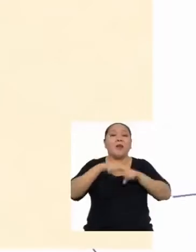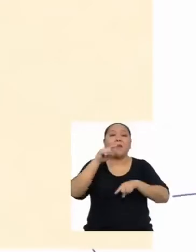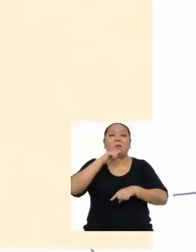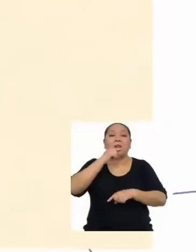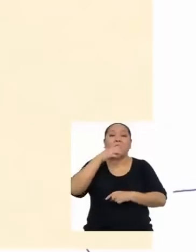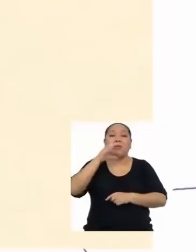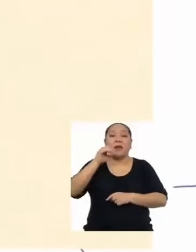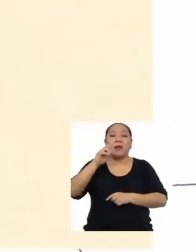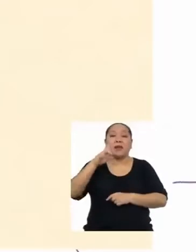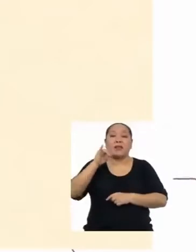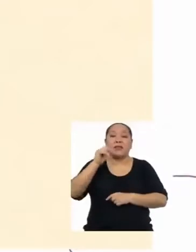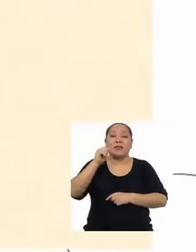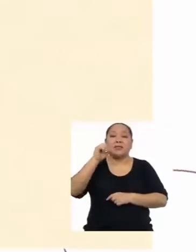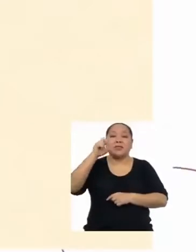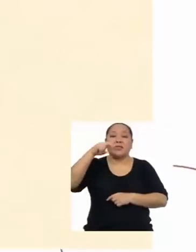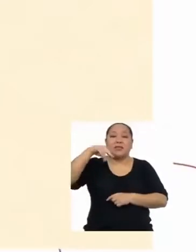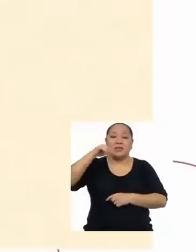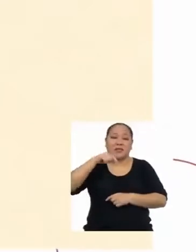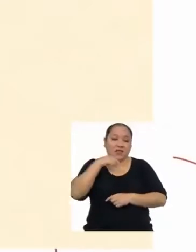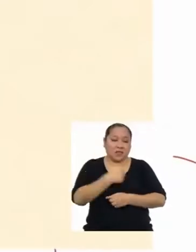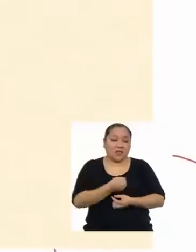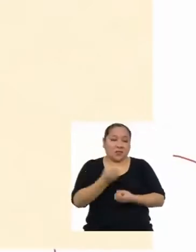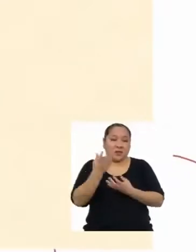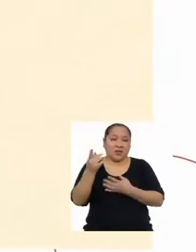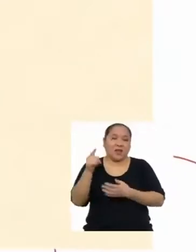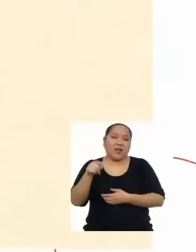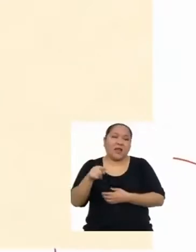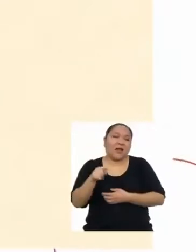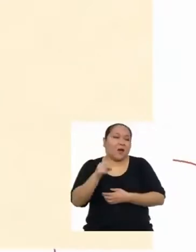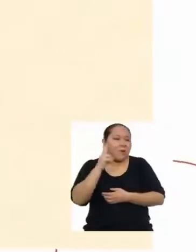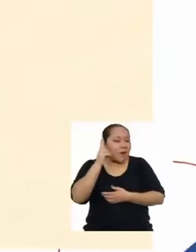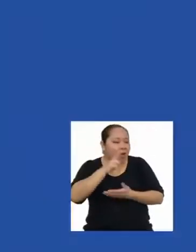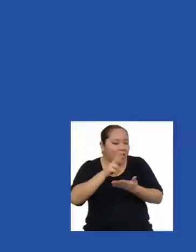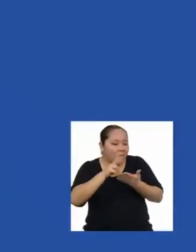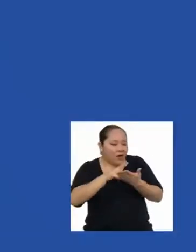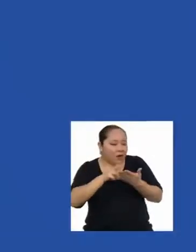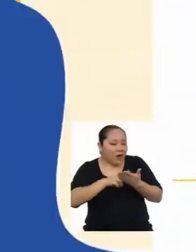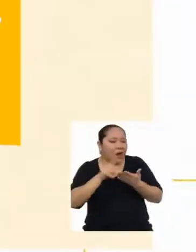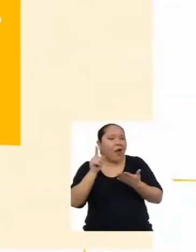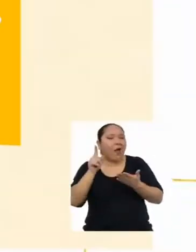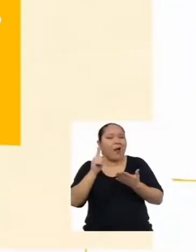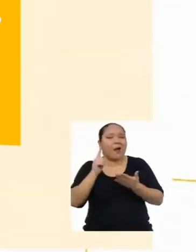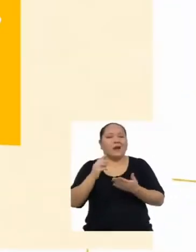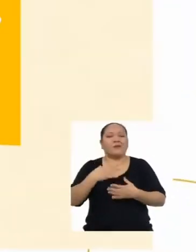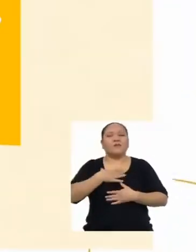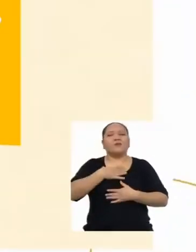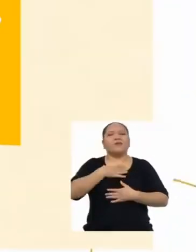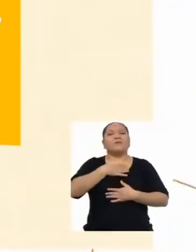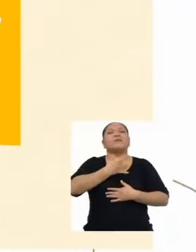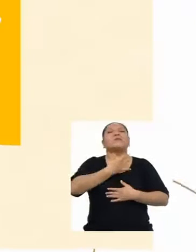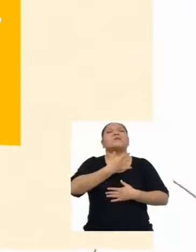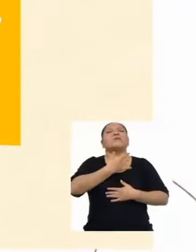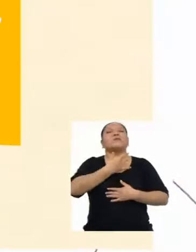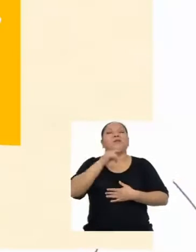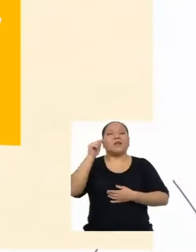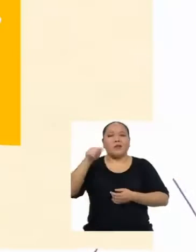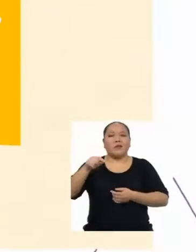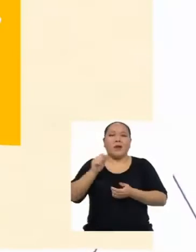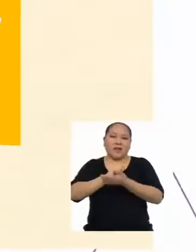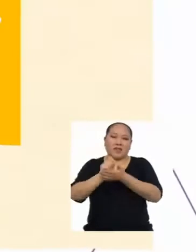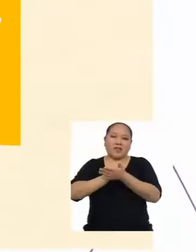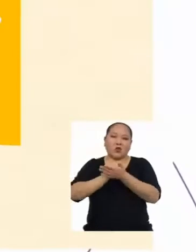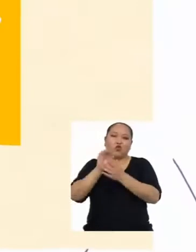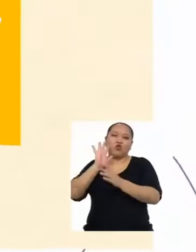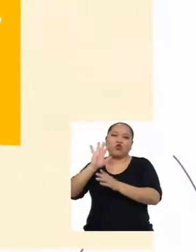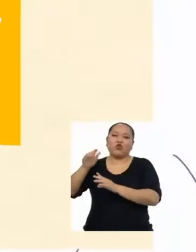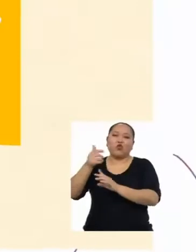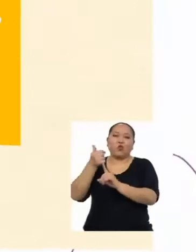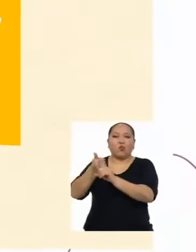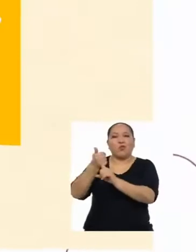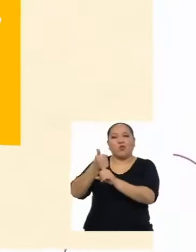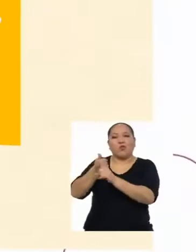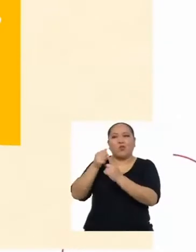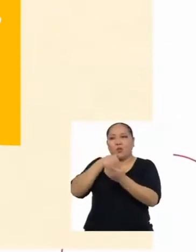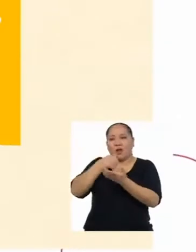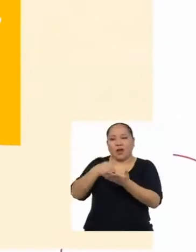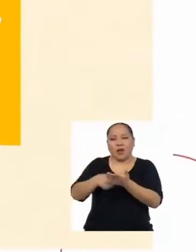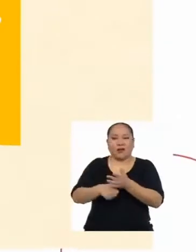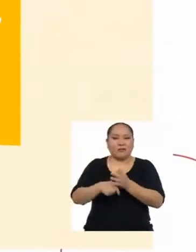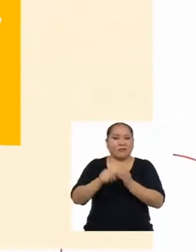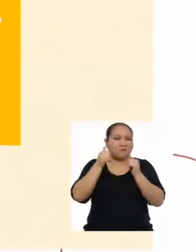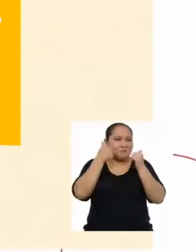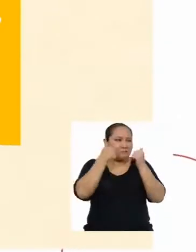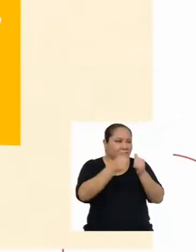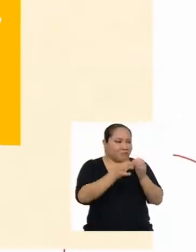de mi carta. Así podrá inspirarse en escribir la suya. Me parece una excelente idea. Entonces,